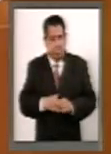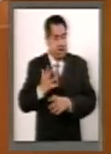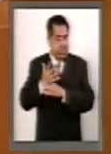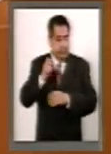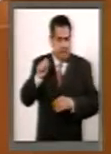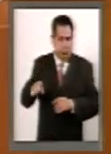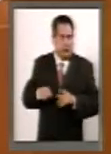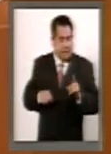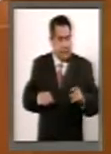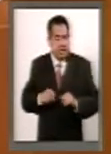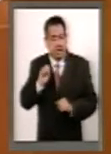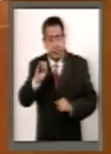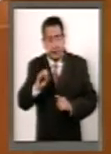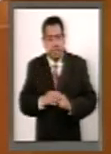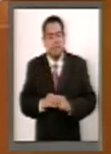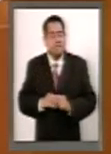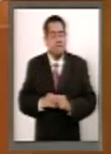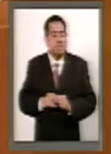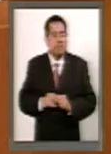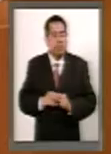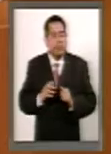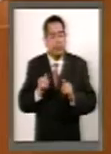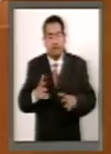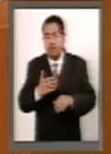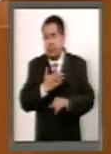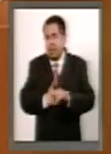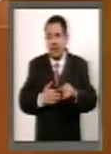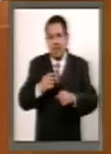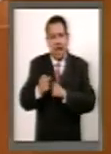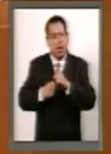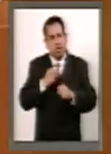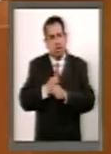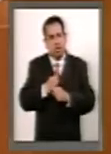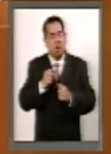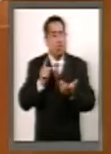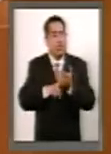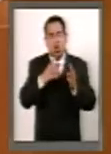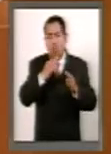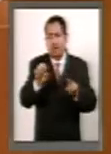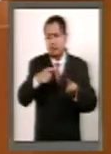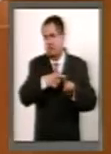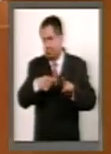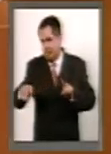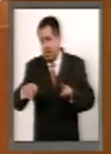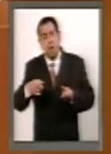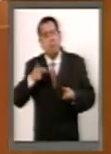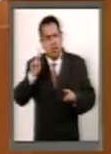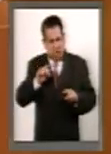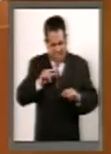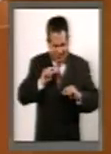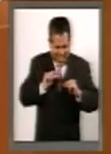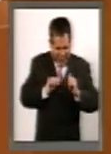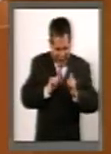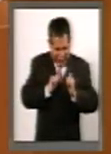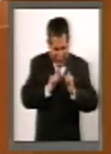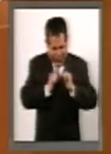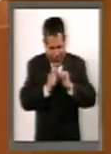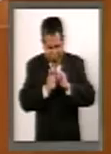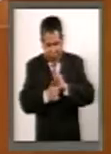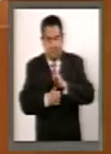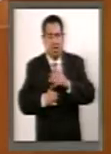sí, llegamos tarde al siglo XX, pero por llegar transformando para mejor